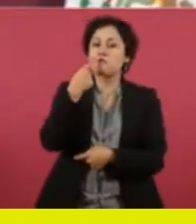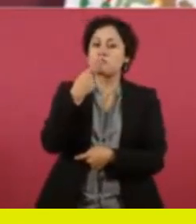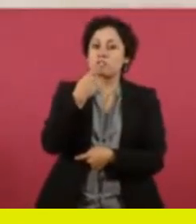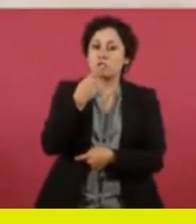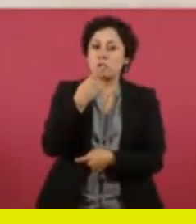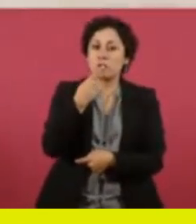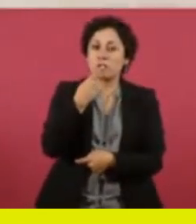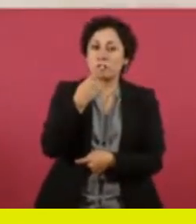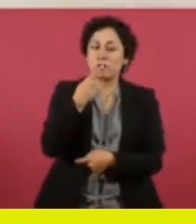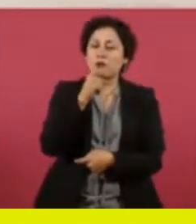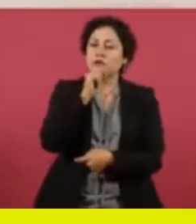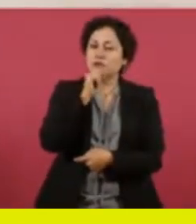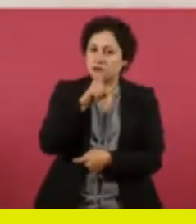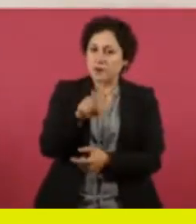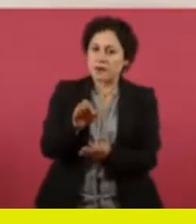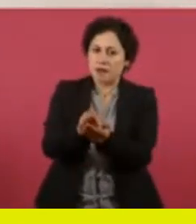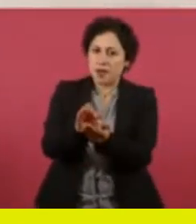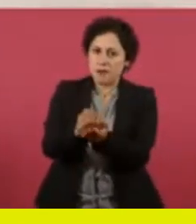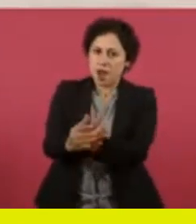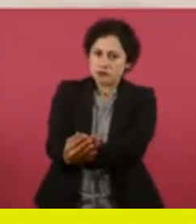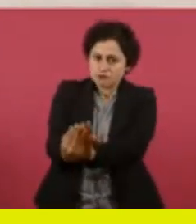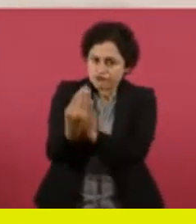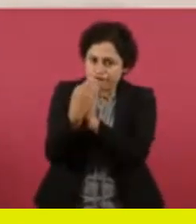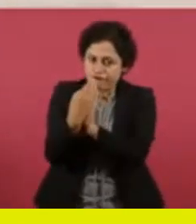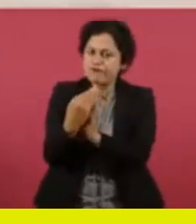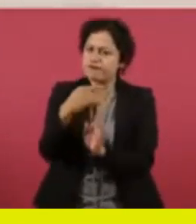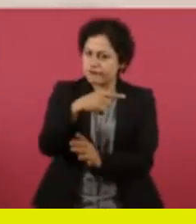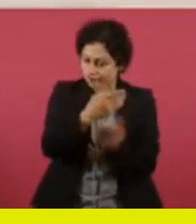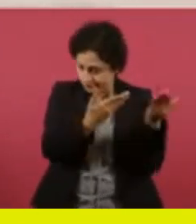una guajolota, ¿sí?